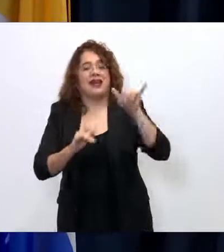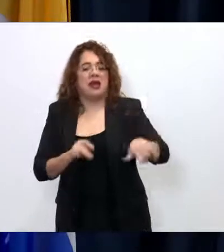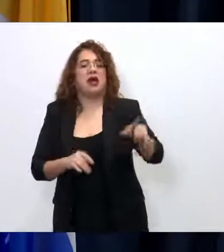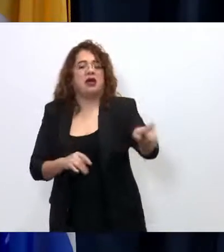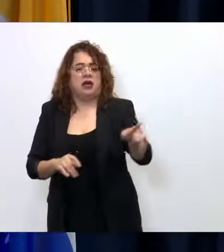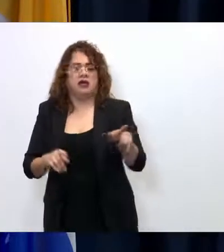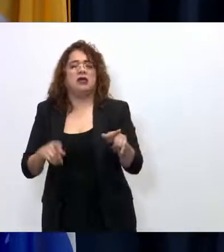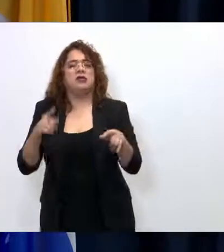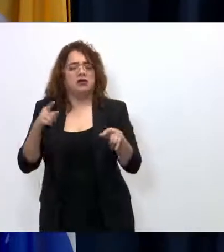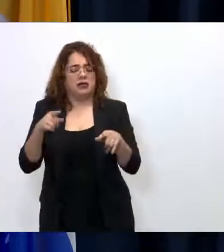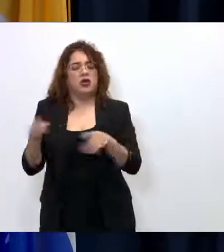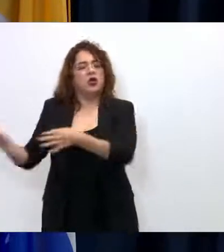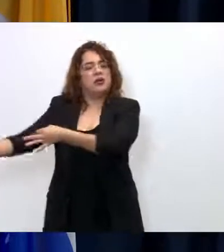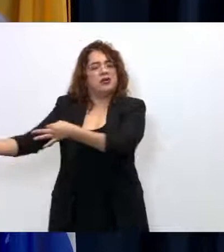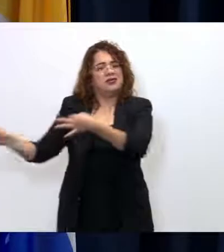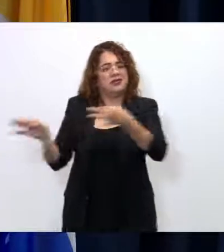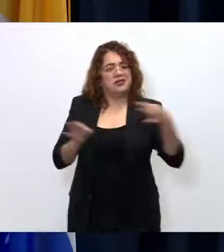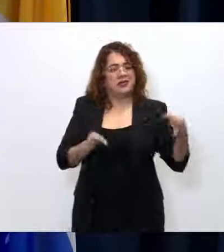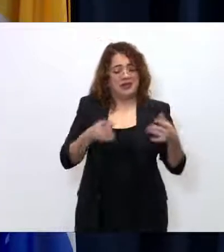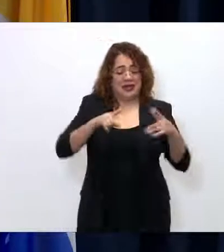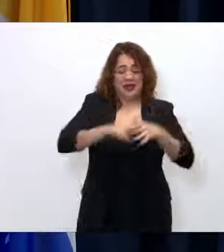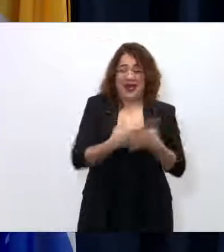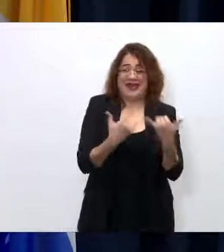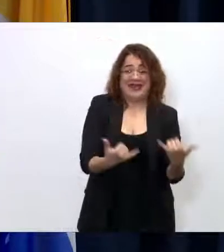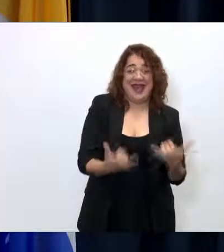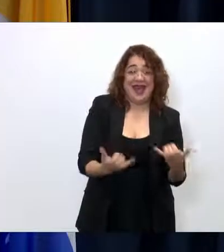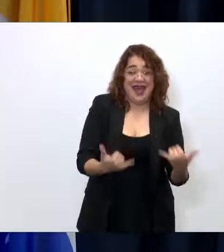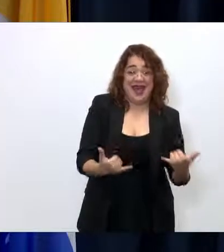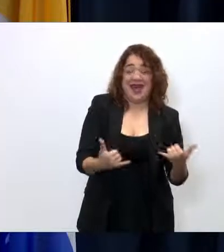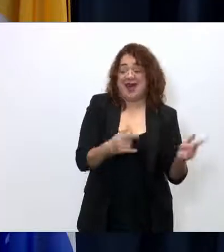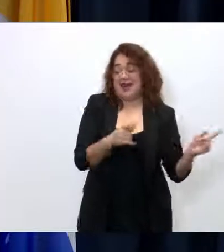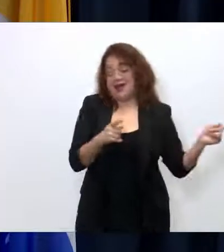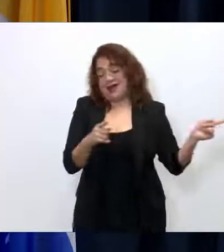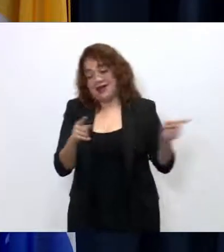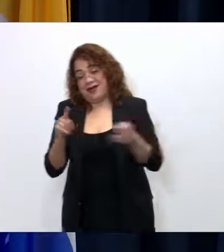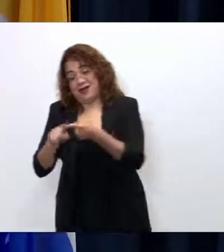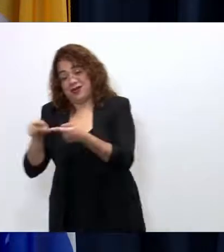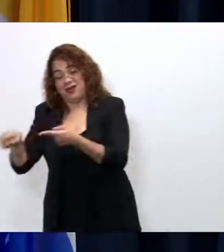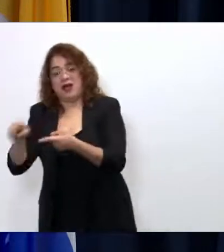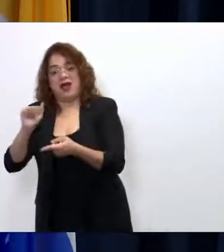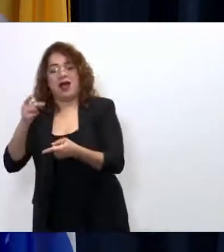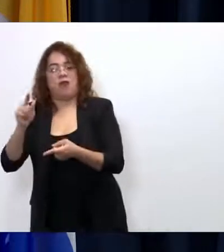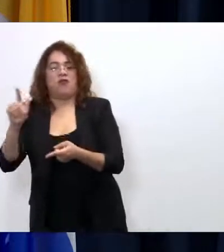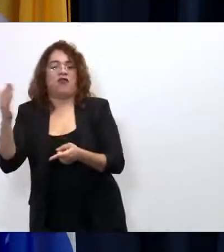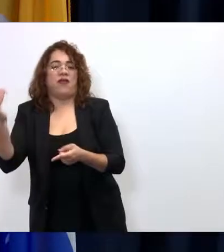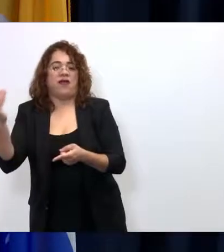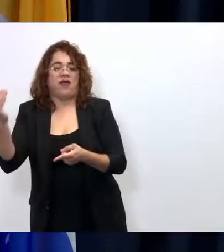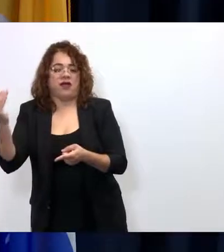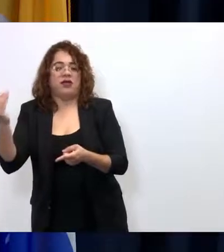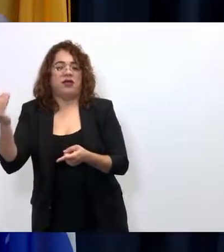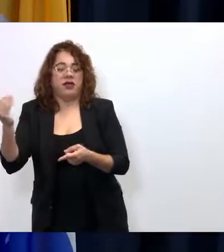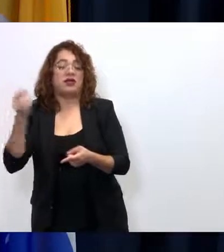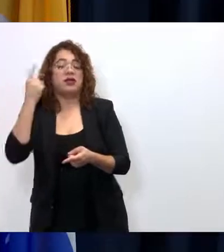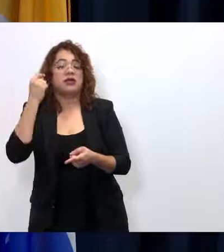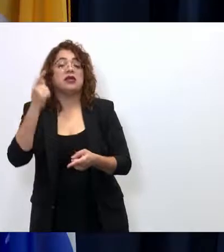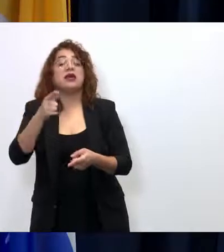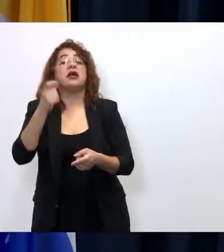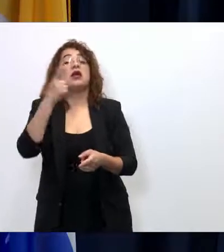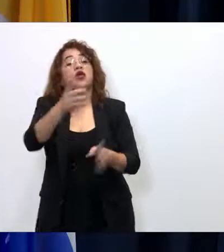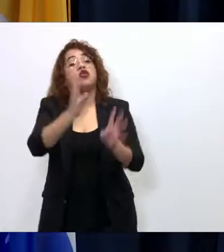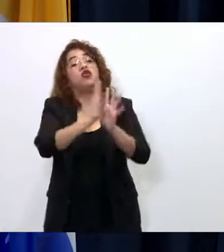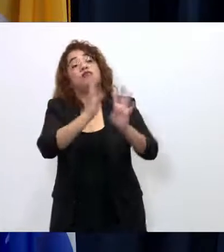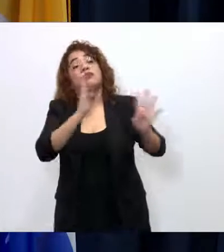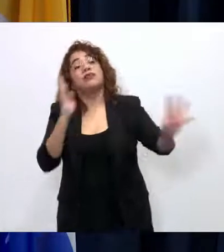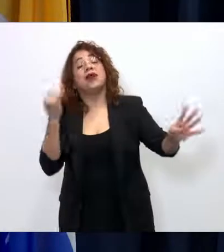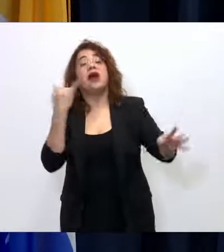Como recordatorio, las vacunas sin cita previa se ofrecen según la disponibilidad de vacunas y no están